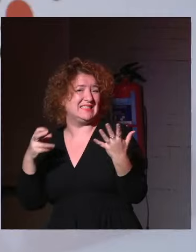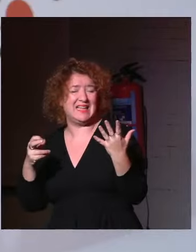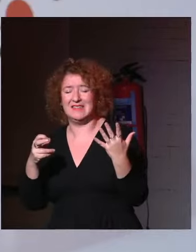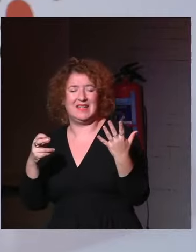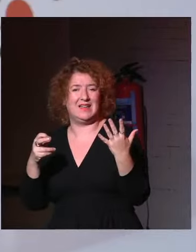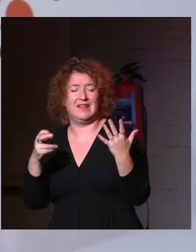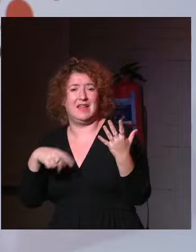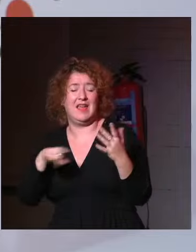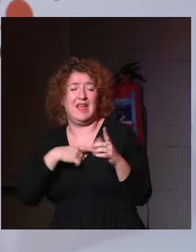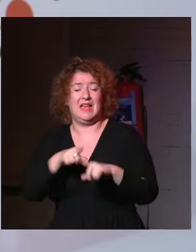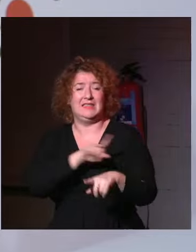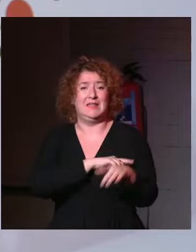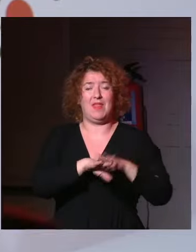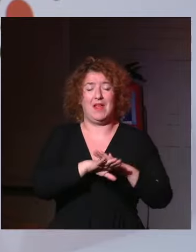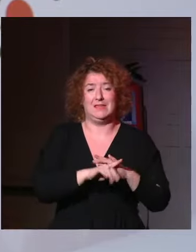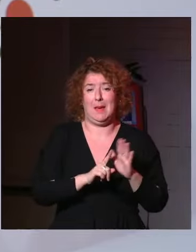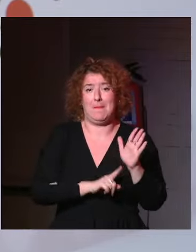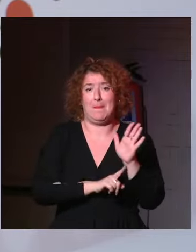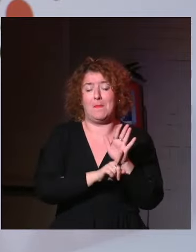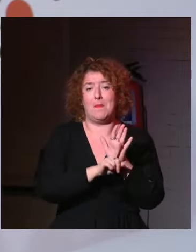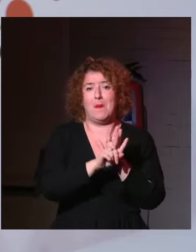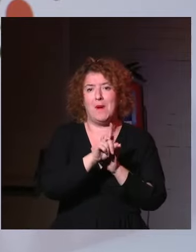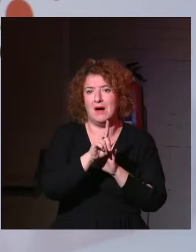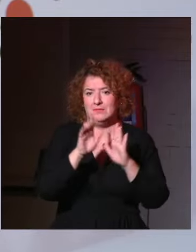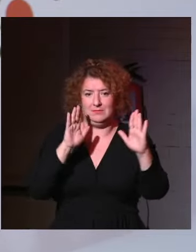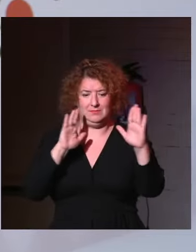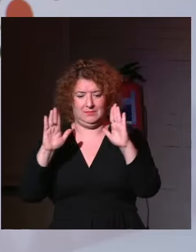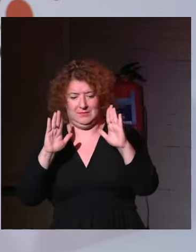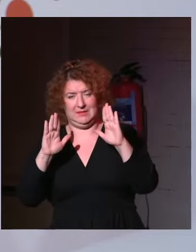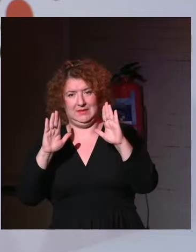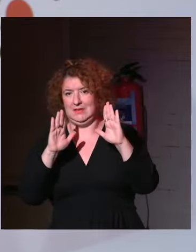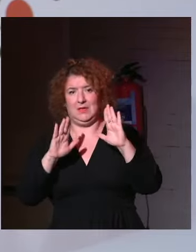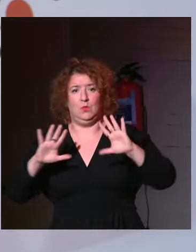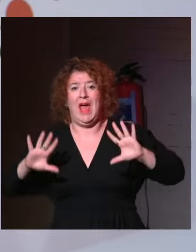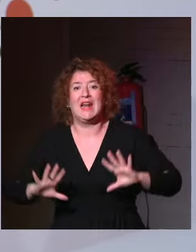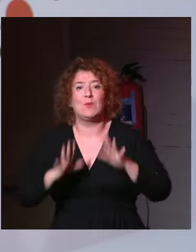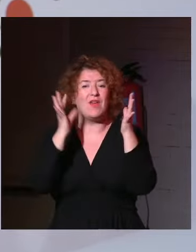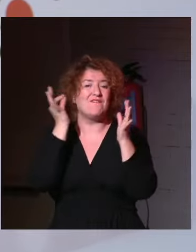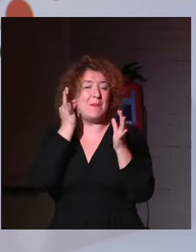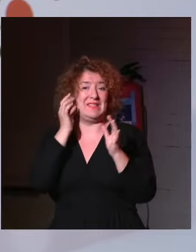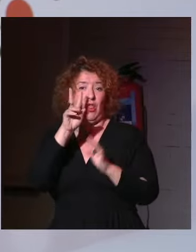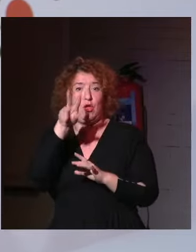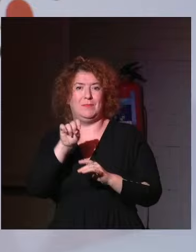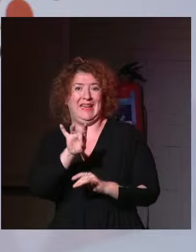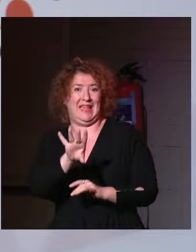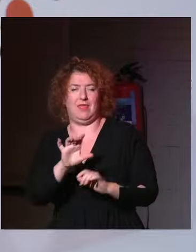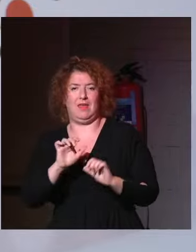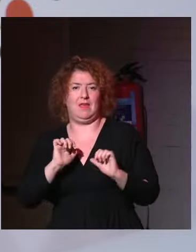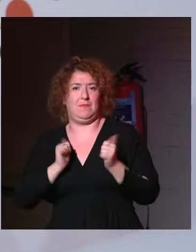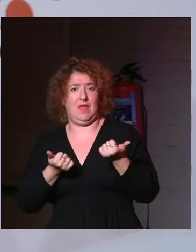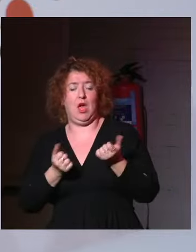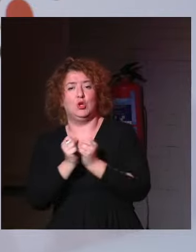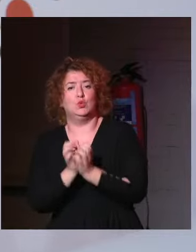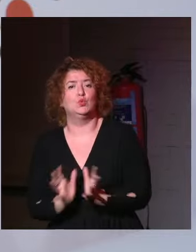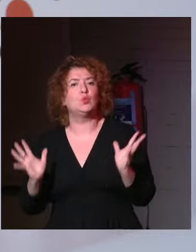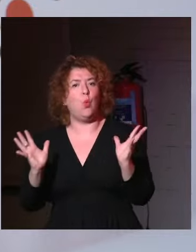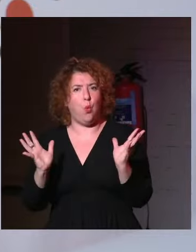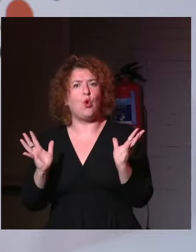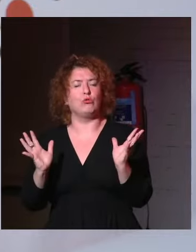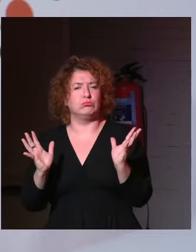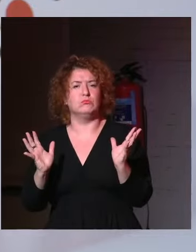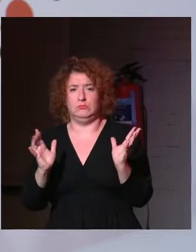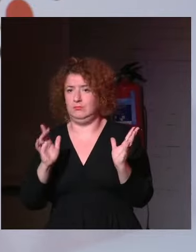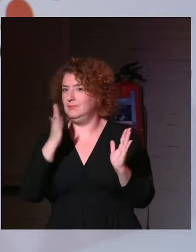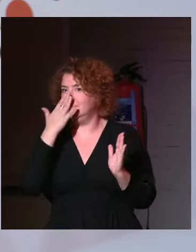este auge de la extrema derecha estuvo la revolución feminista que en el 2015 nace en el sur también que es muy importante que